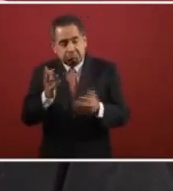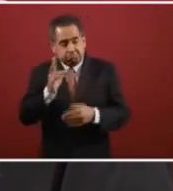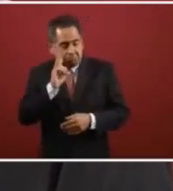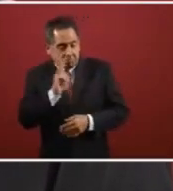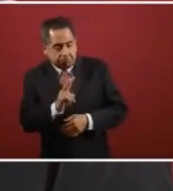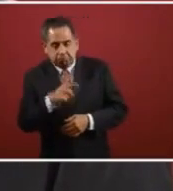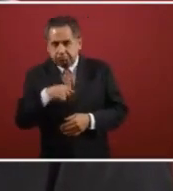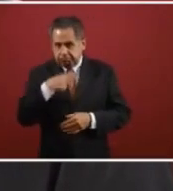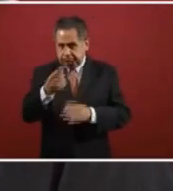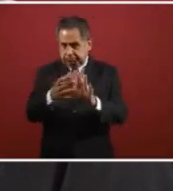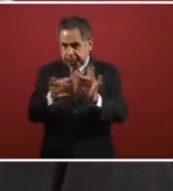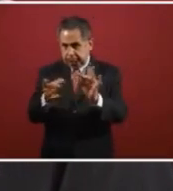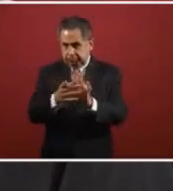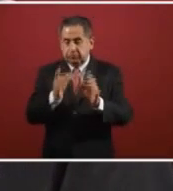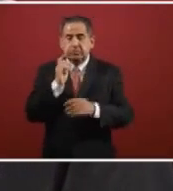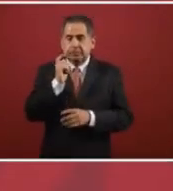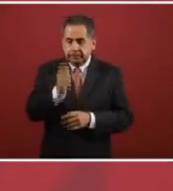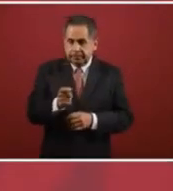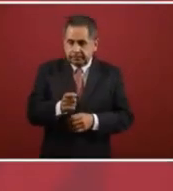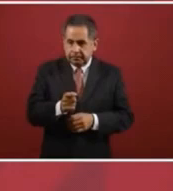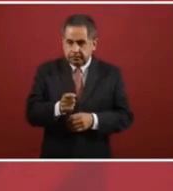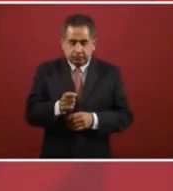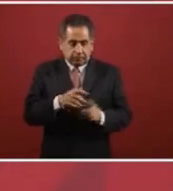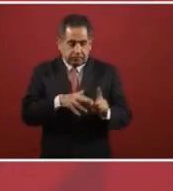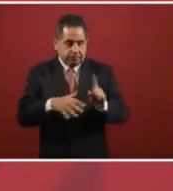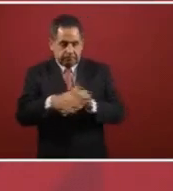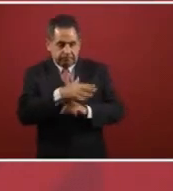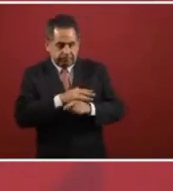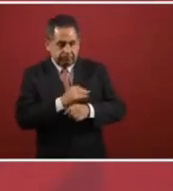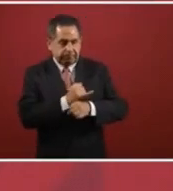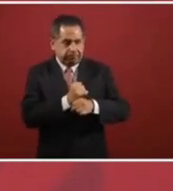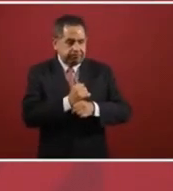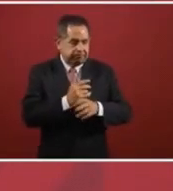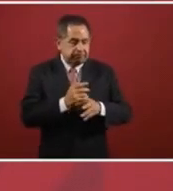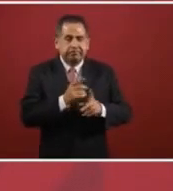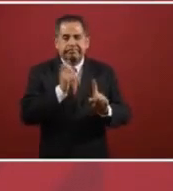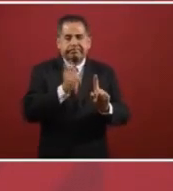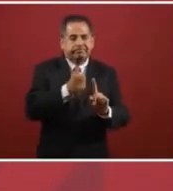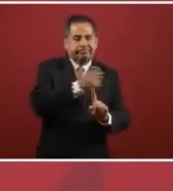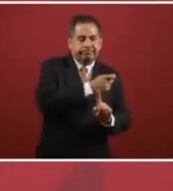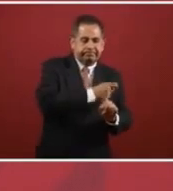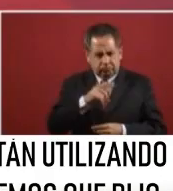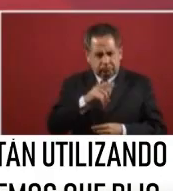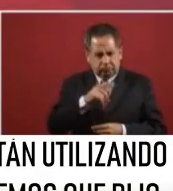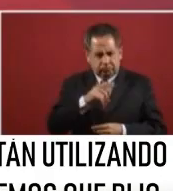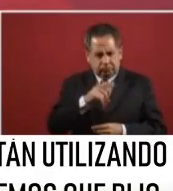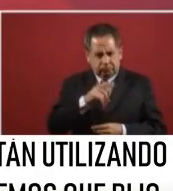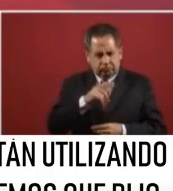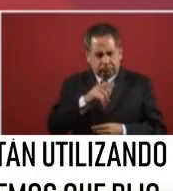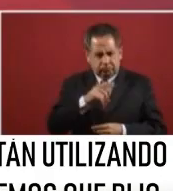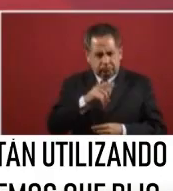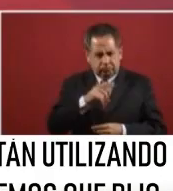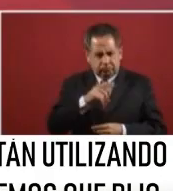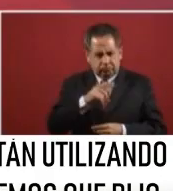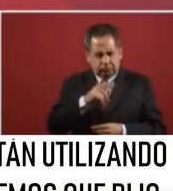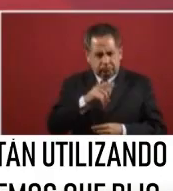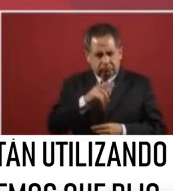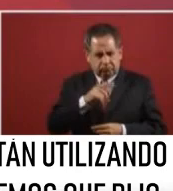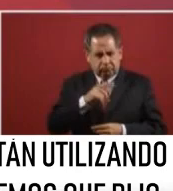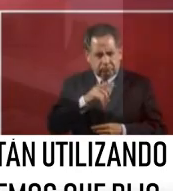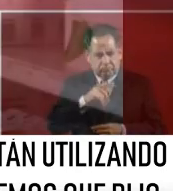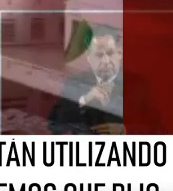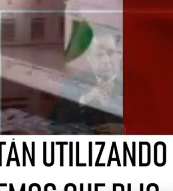explicando es en el contexto en que se están dando estas cosas y bien amigos y amigas y les gustó esta